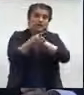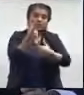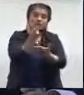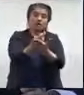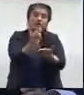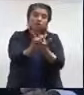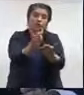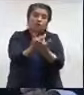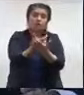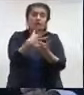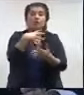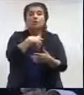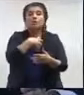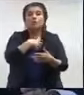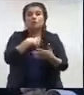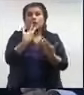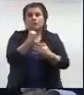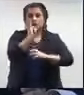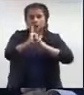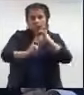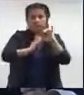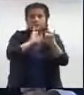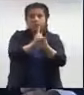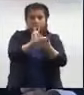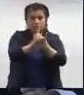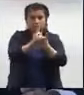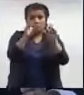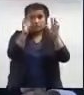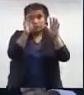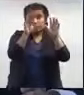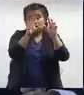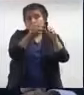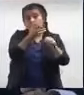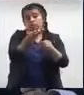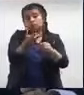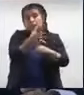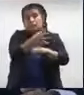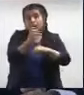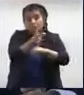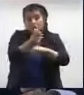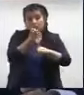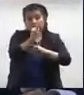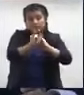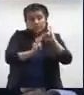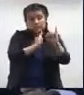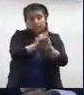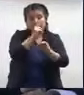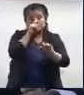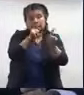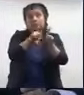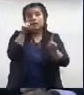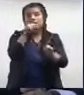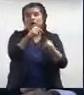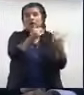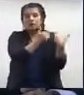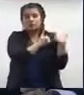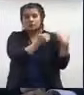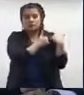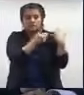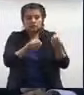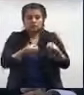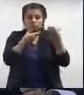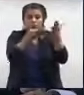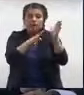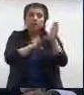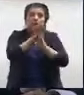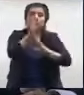Económicos, Propiedad Intelectual y Ciberdelincuencia. Es la encargada de asesorar en la definición y desarrollo